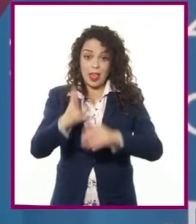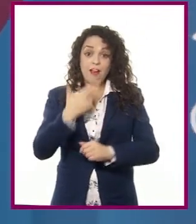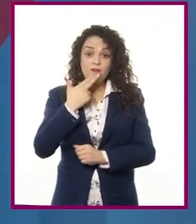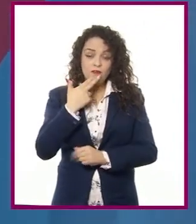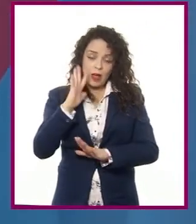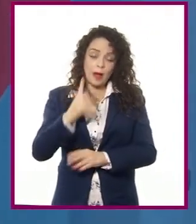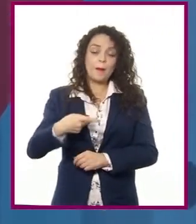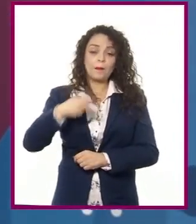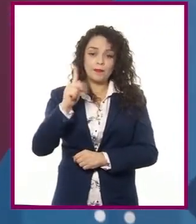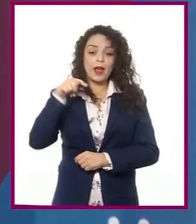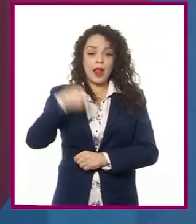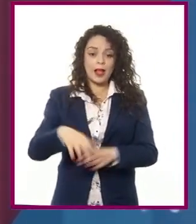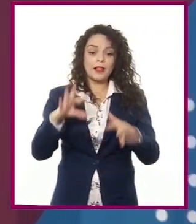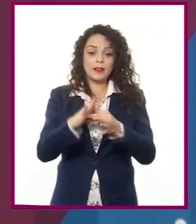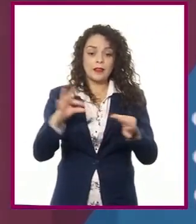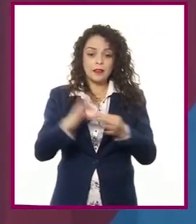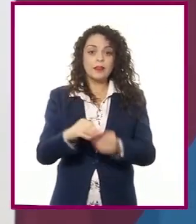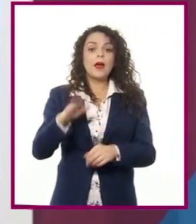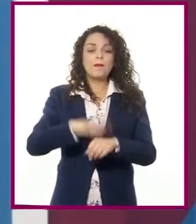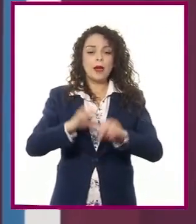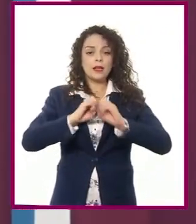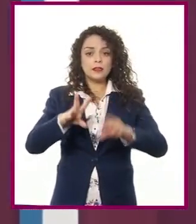hoy a través del siguiente video.